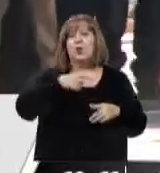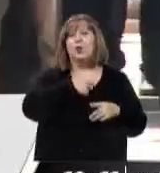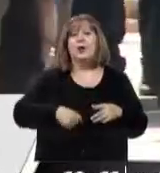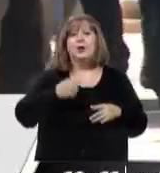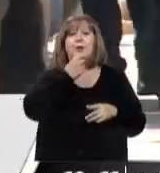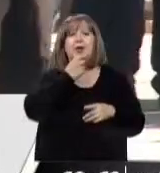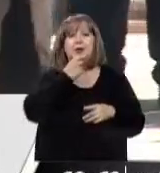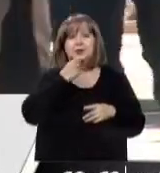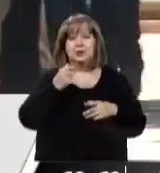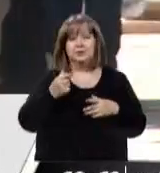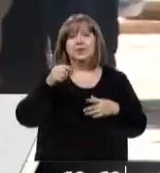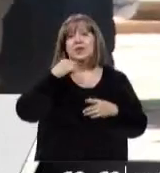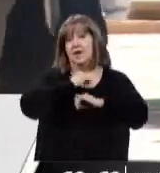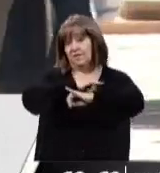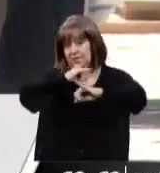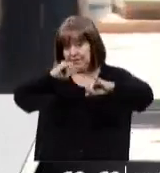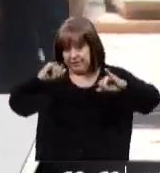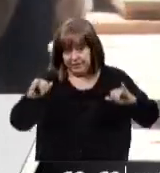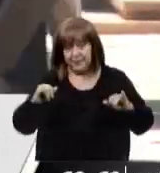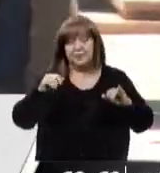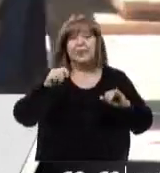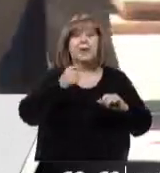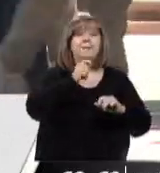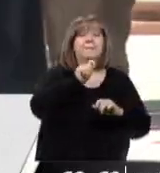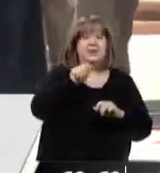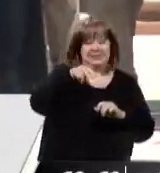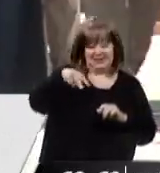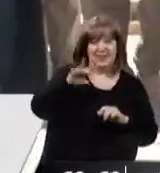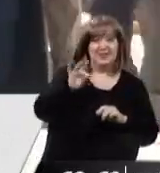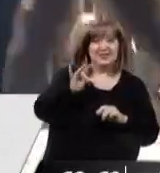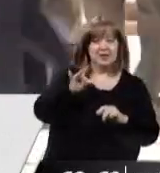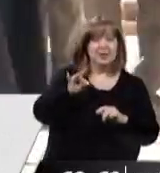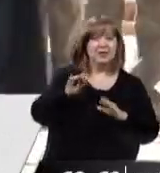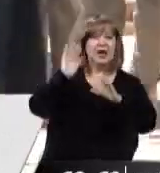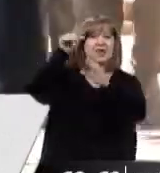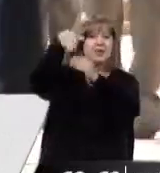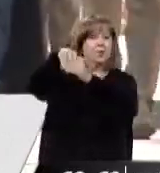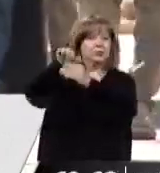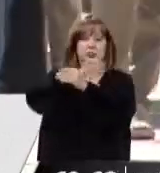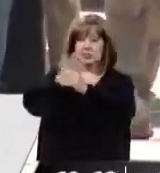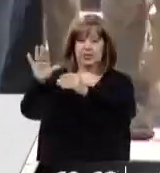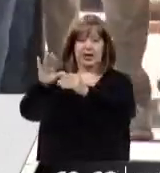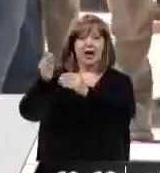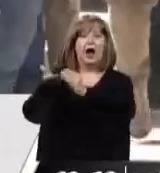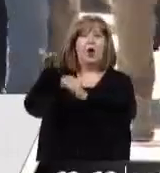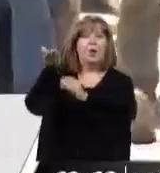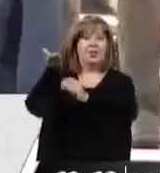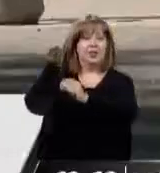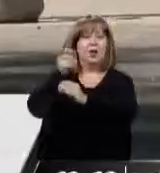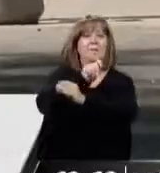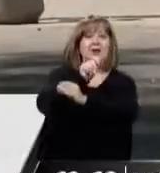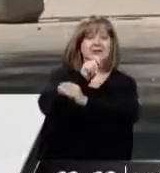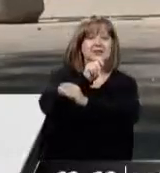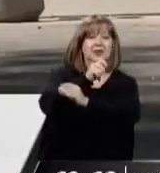de la provincia de Mendoza informó que en el mes de diciembre van a estar depositados los aumentos establecidos